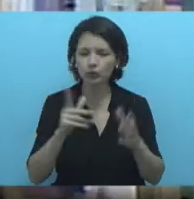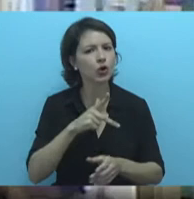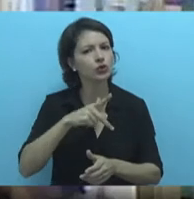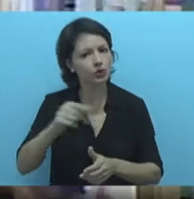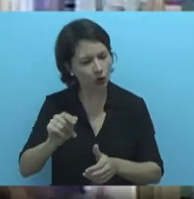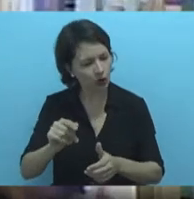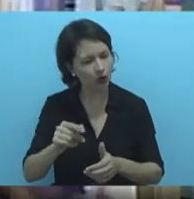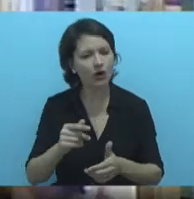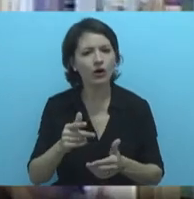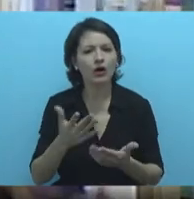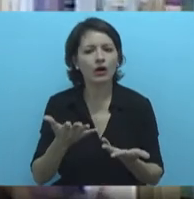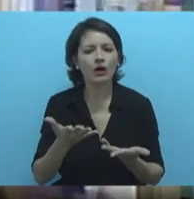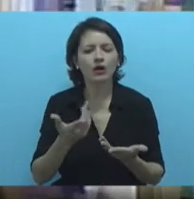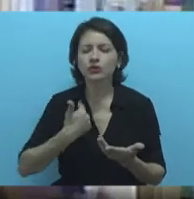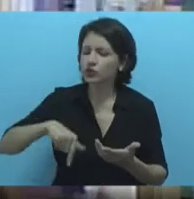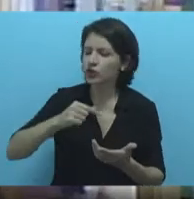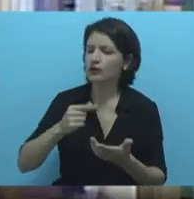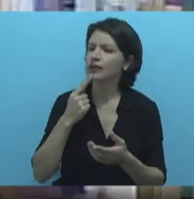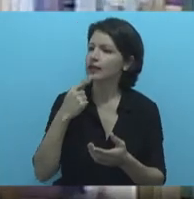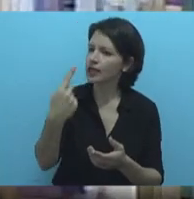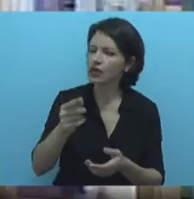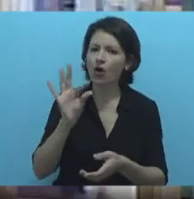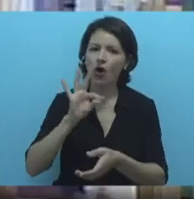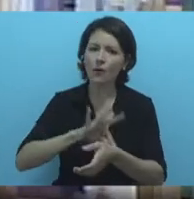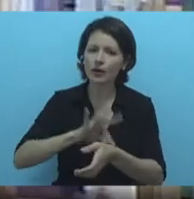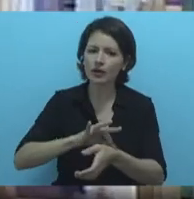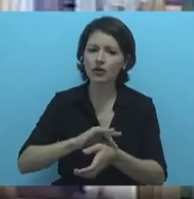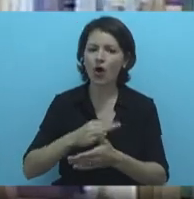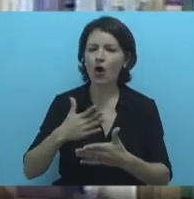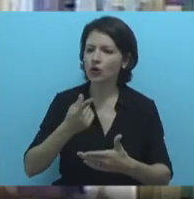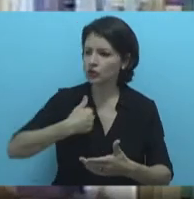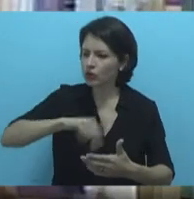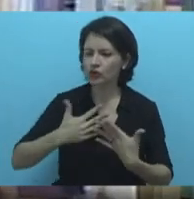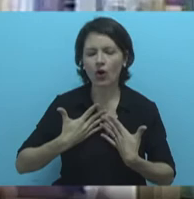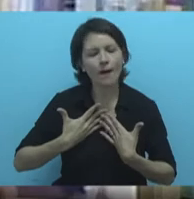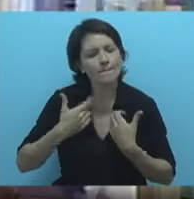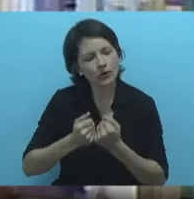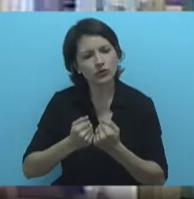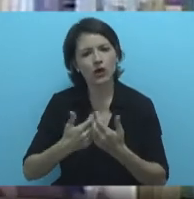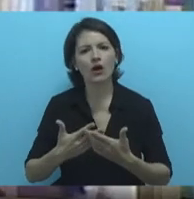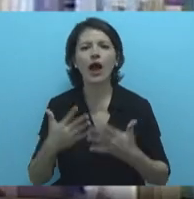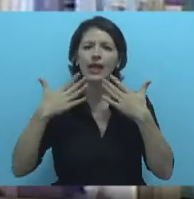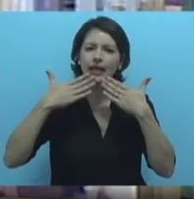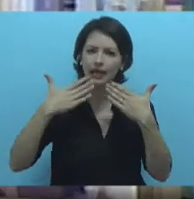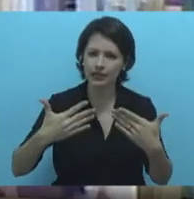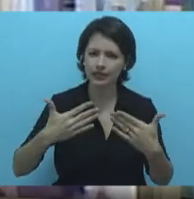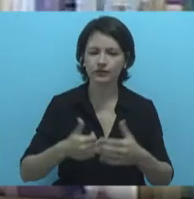les digo a mis colegas ya mis amigos que cuentan con nosotros y una enorme gracias